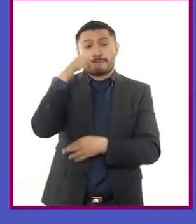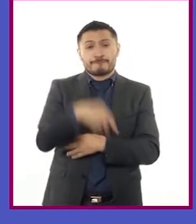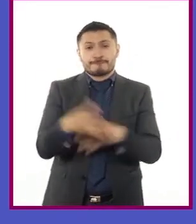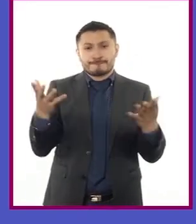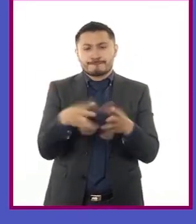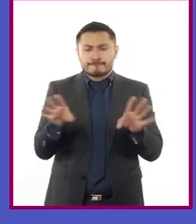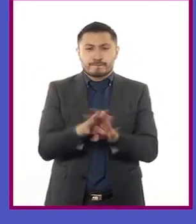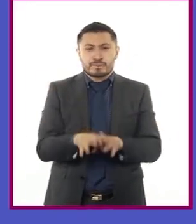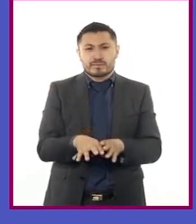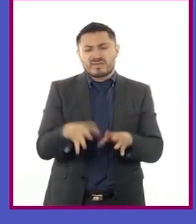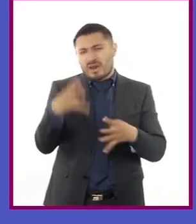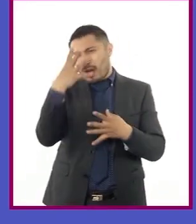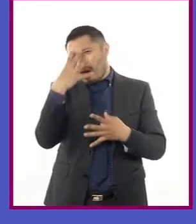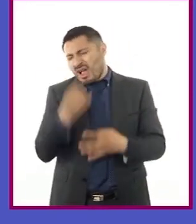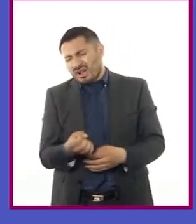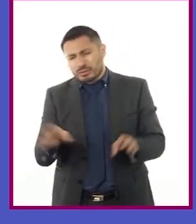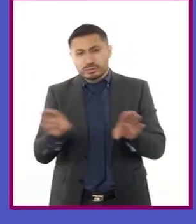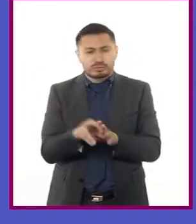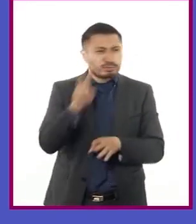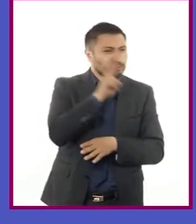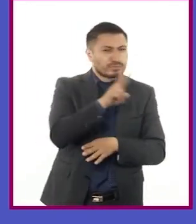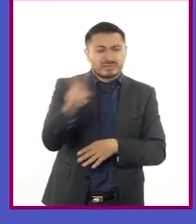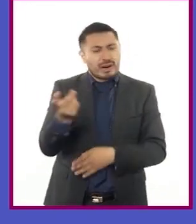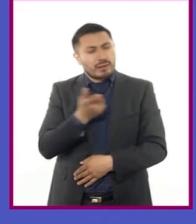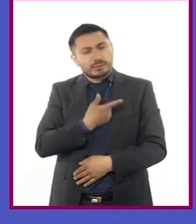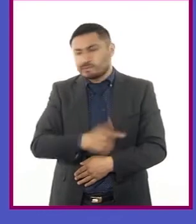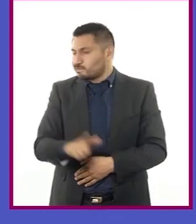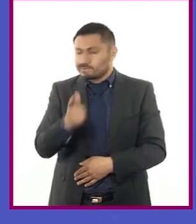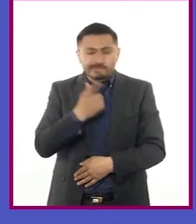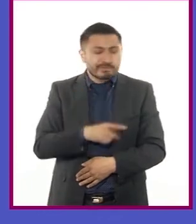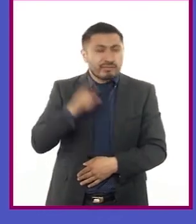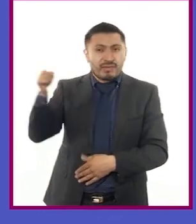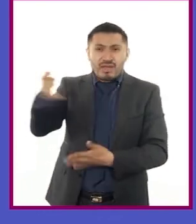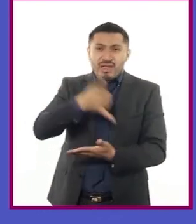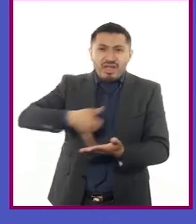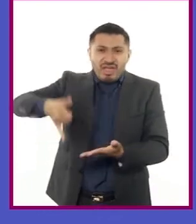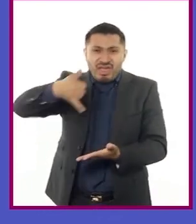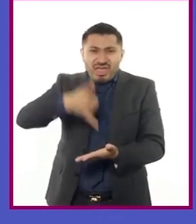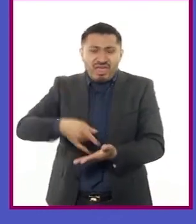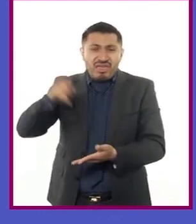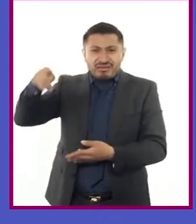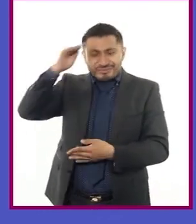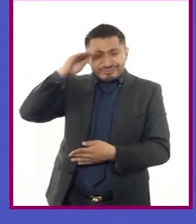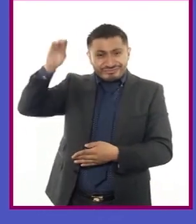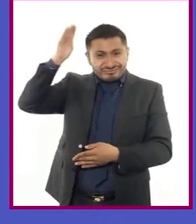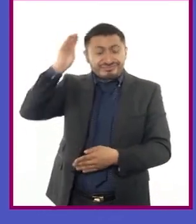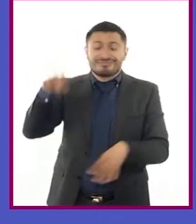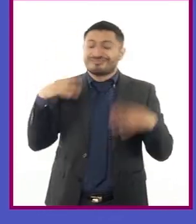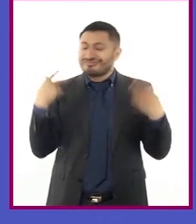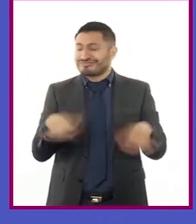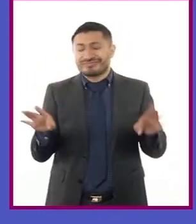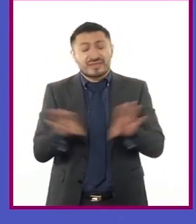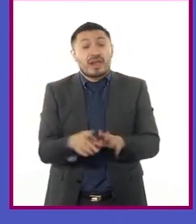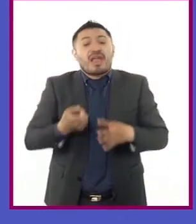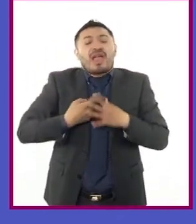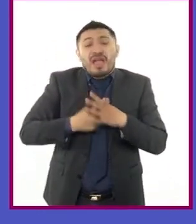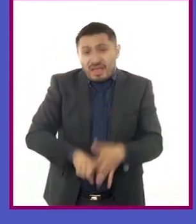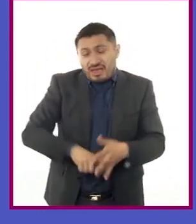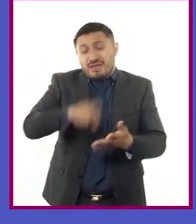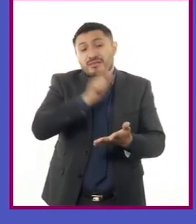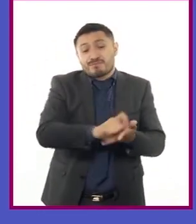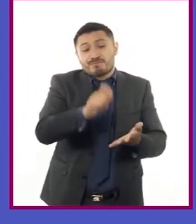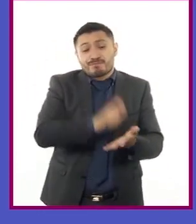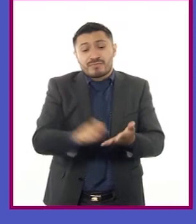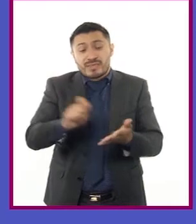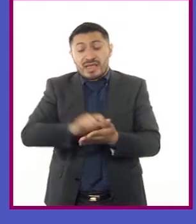tanto desencantado de lo que había visto y percibido en la isla caribeña. De ahí que se puso a escribir y en